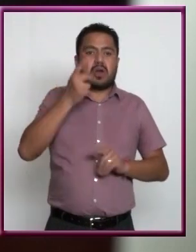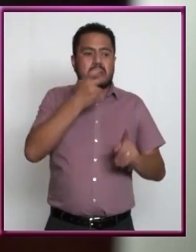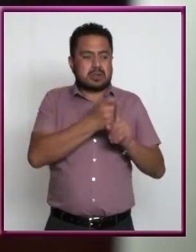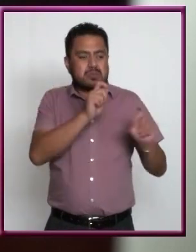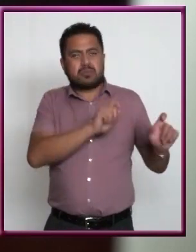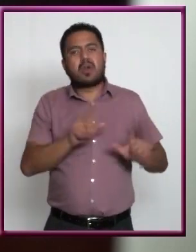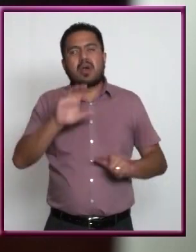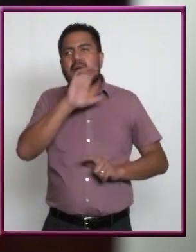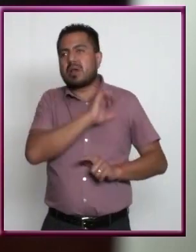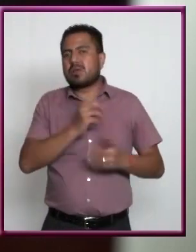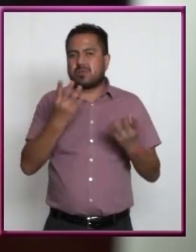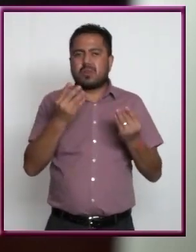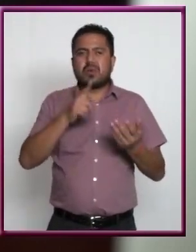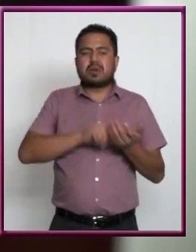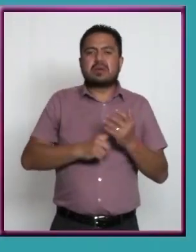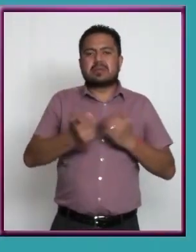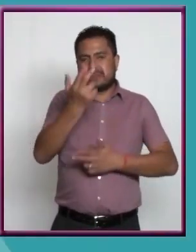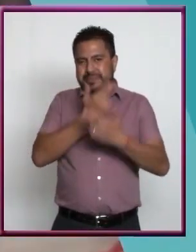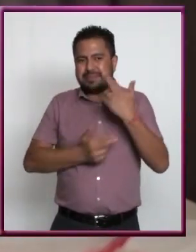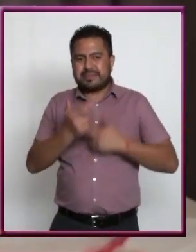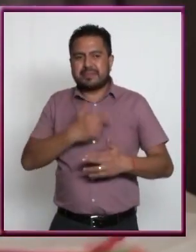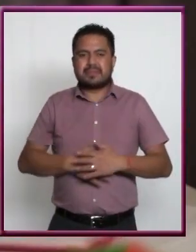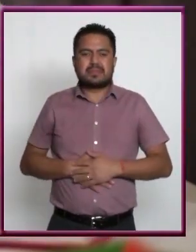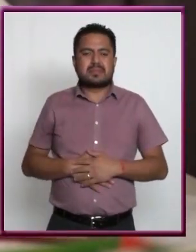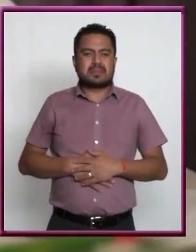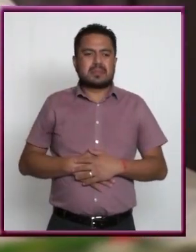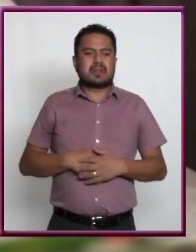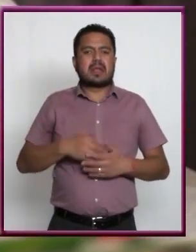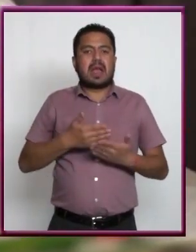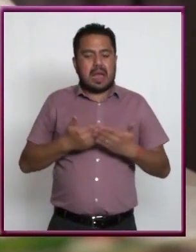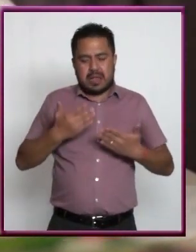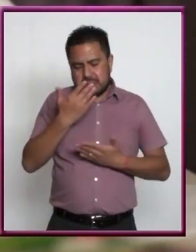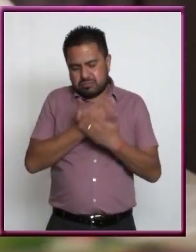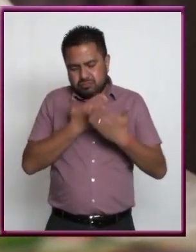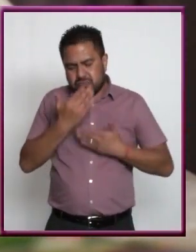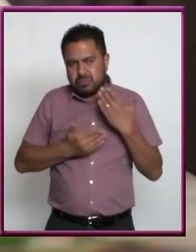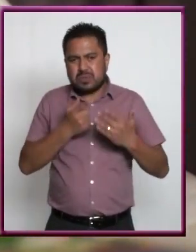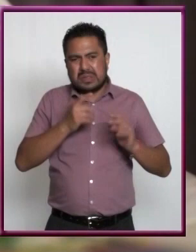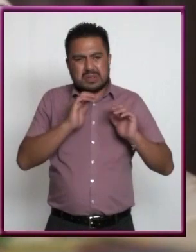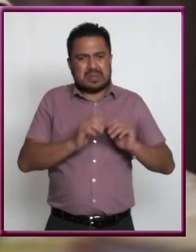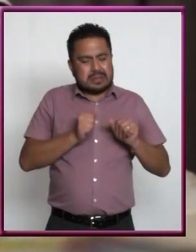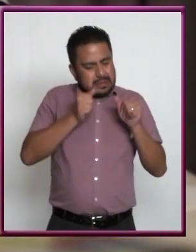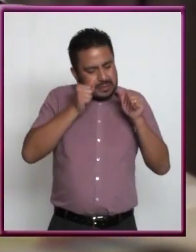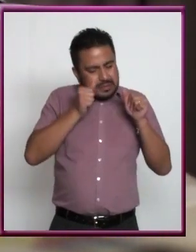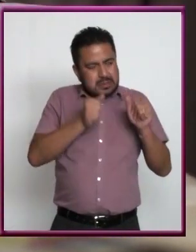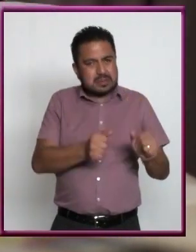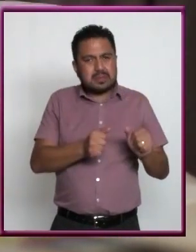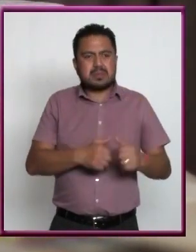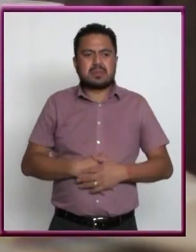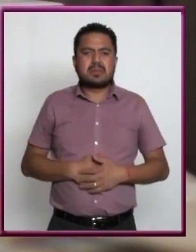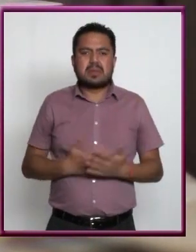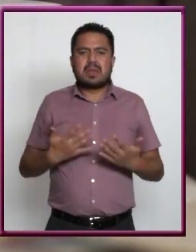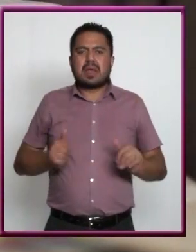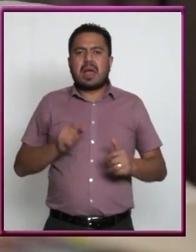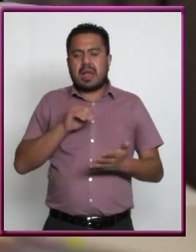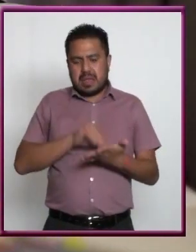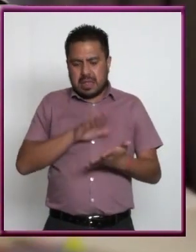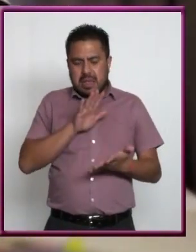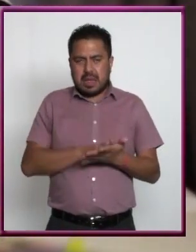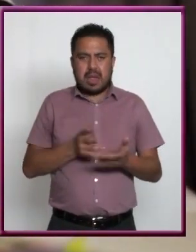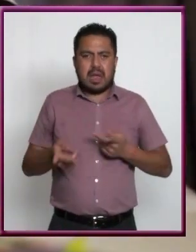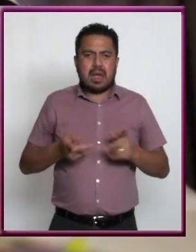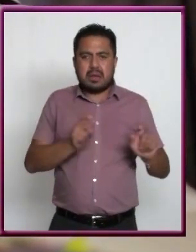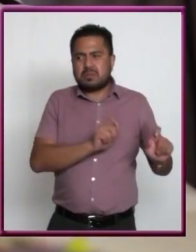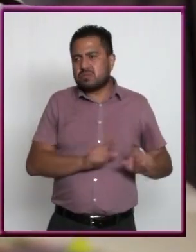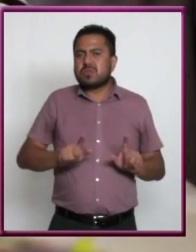este programa les haya gustado mucho y regresamos. A la hora de estudiar, cuida tu concentración. Ya tienes planificada